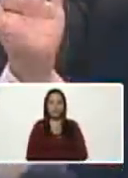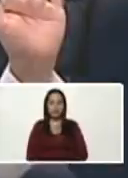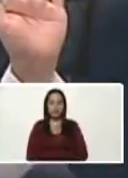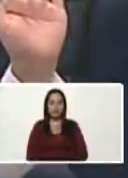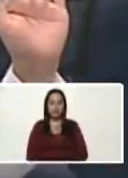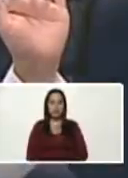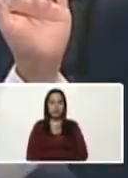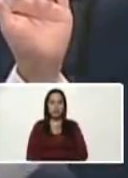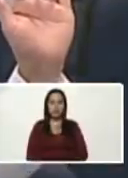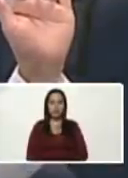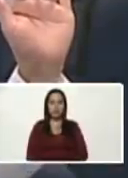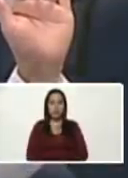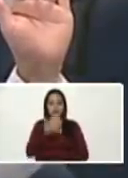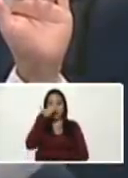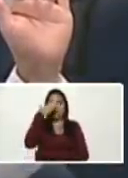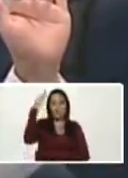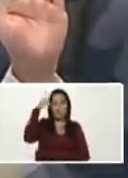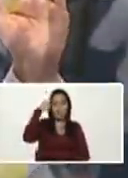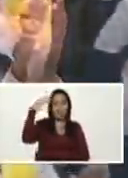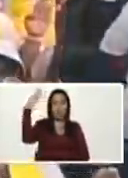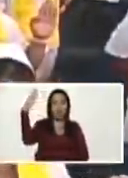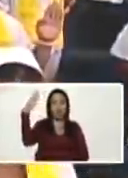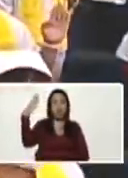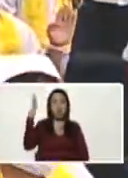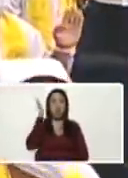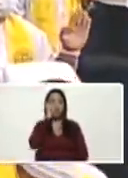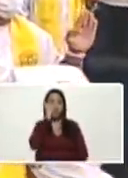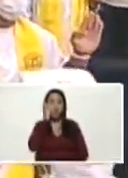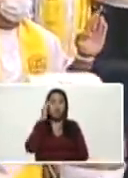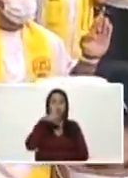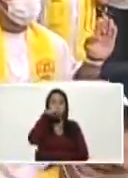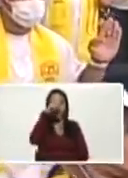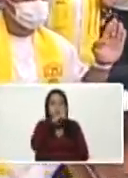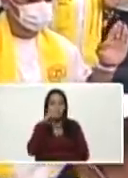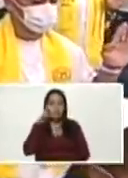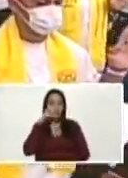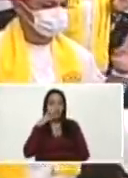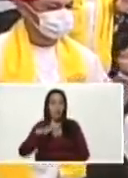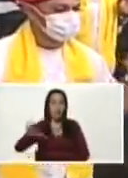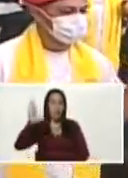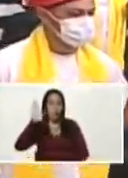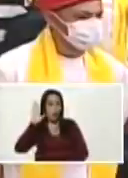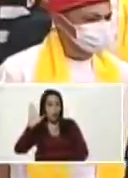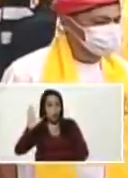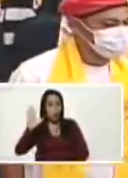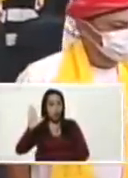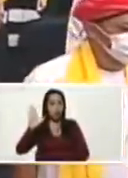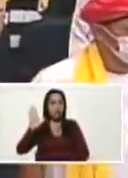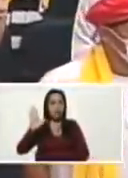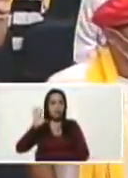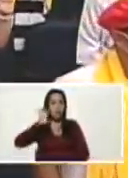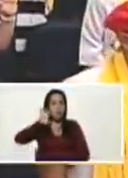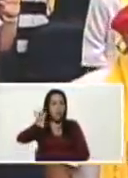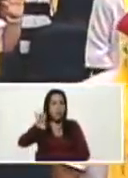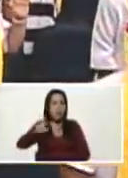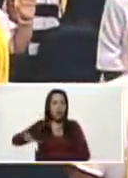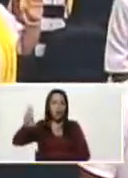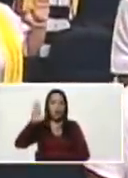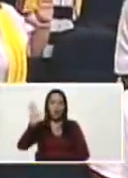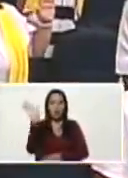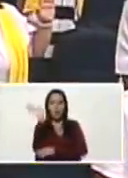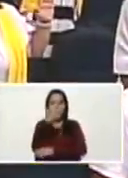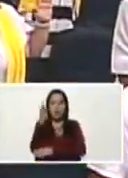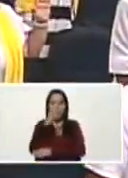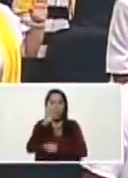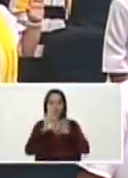ante el Dios de sus padres y madres, juran por la patria, juran por nuestra bandera